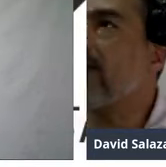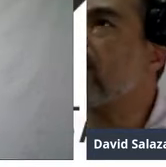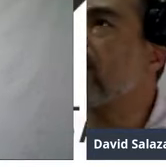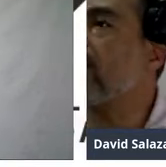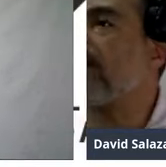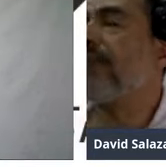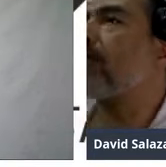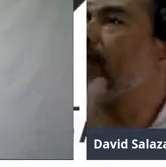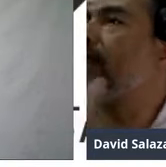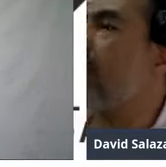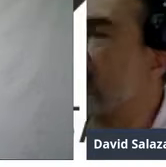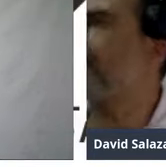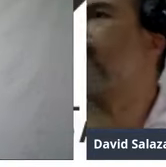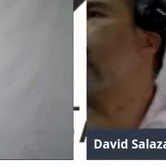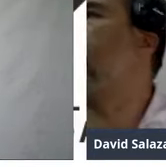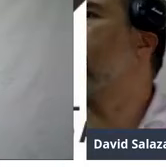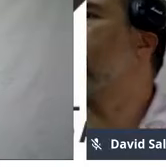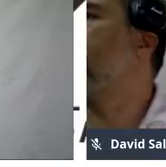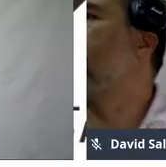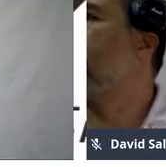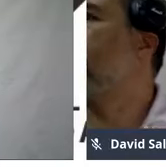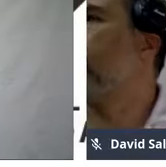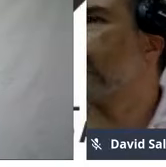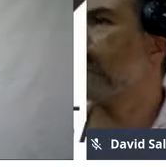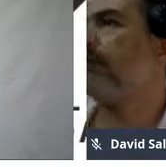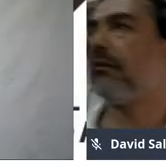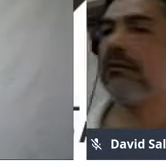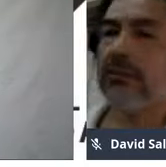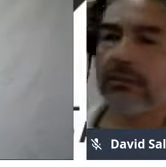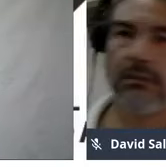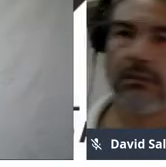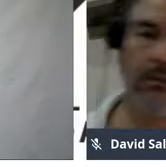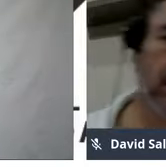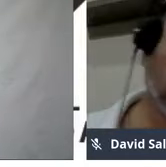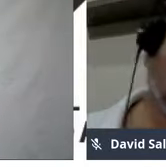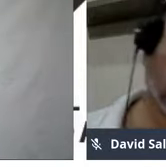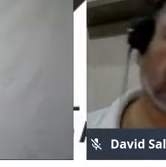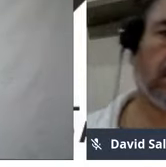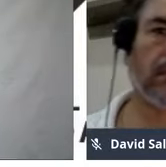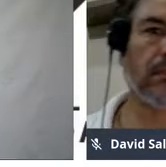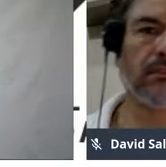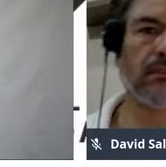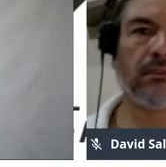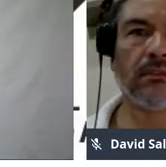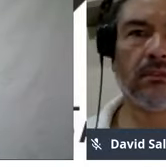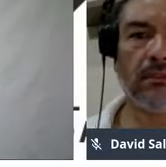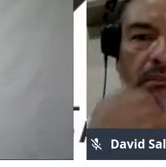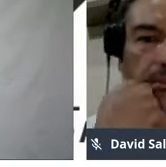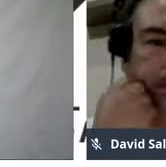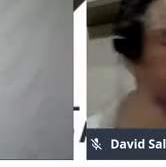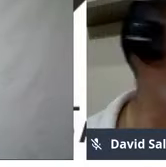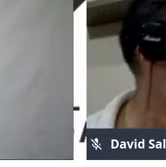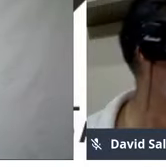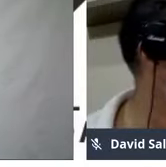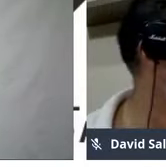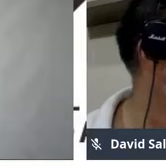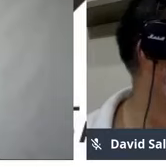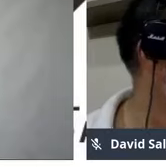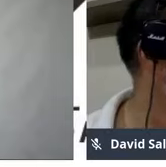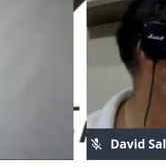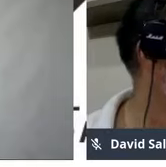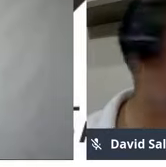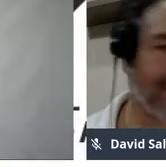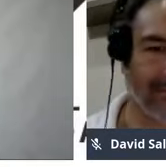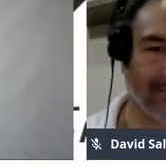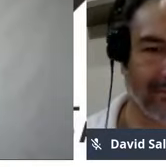octubre. Me parece que se está colando el audio. Vamos a ver, ahí estuvo ya. Muy buenas noches, y